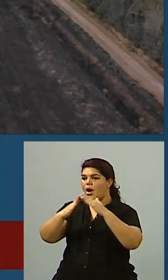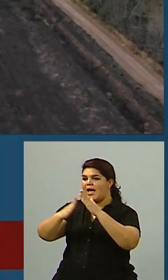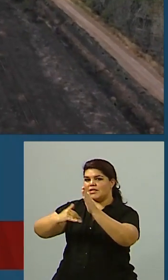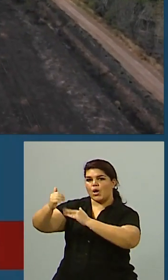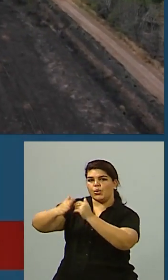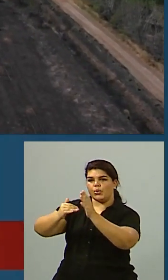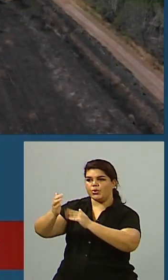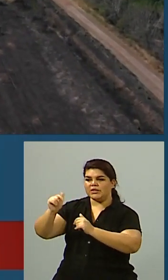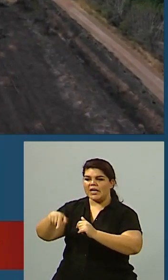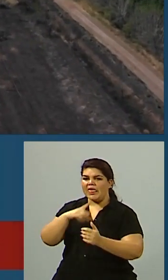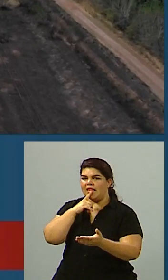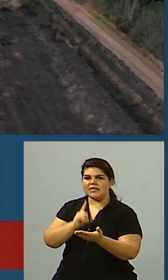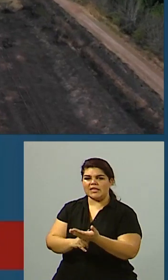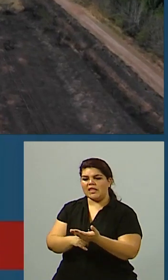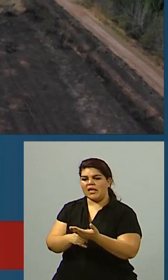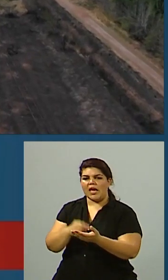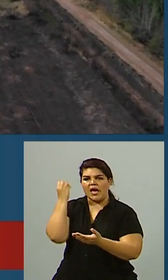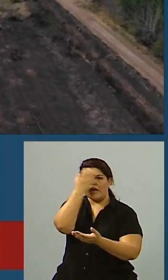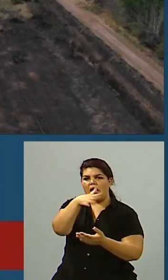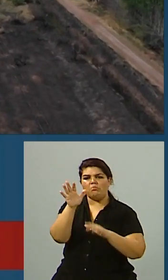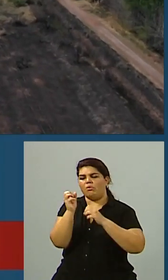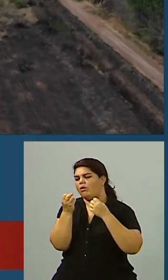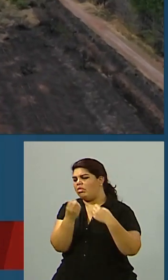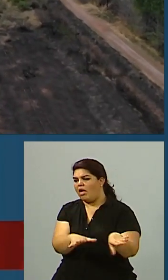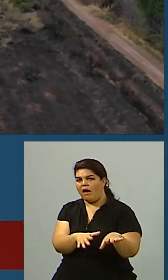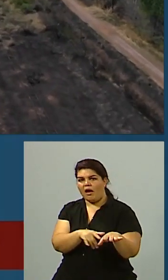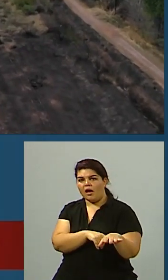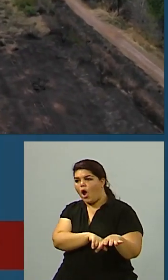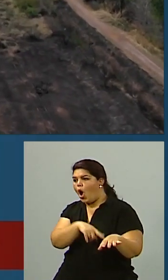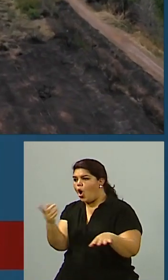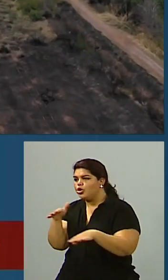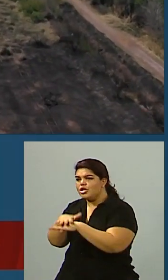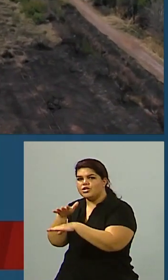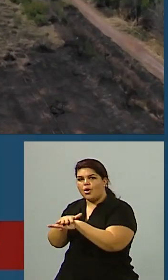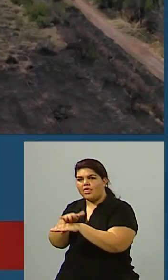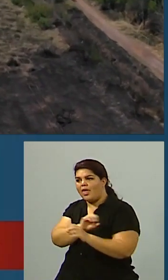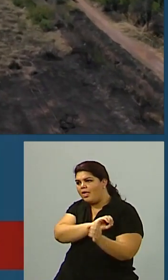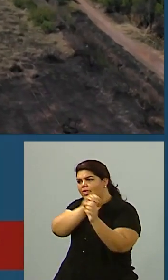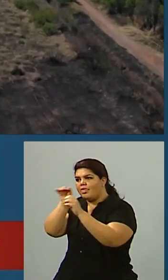traslada con su familia al centro, en un estado de pauperización, y empieza otra cadena de problemas.